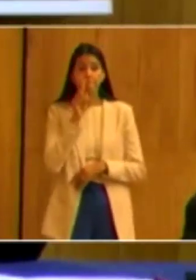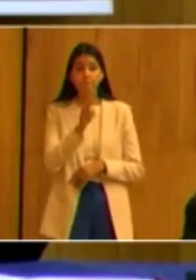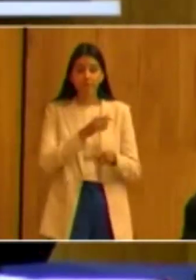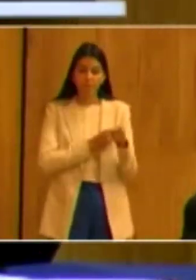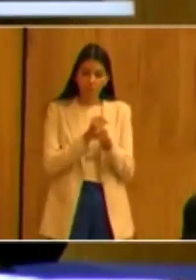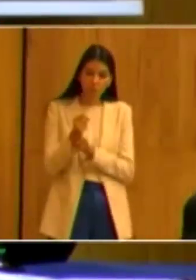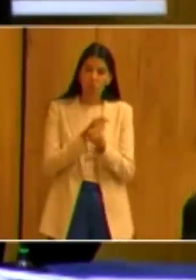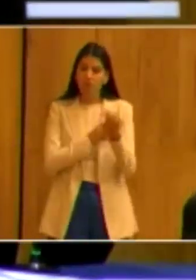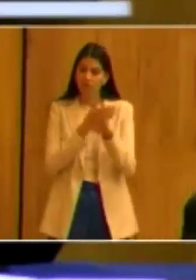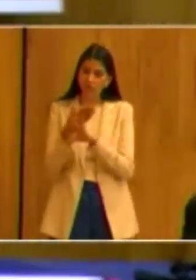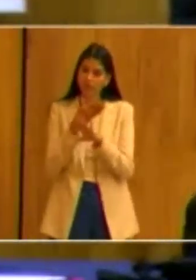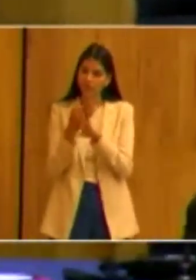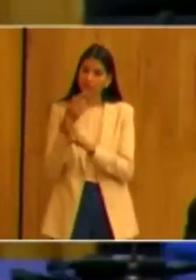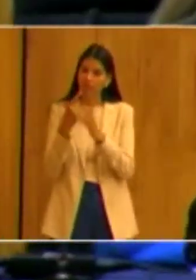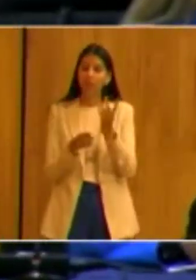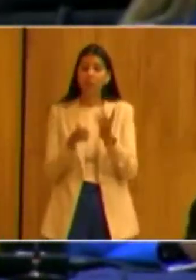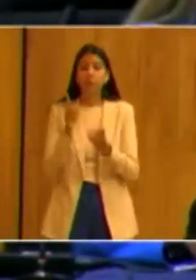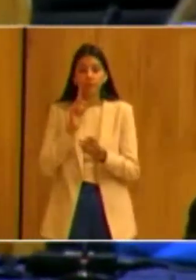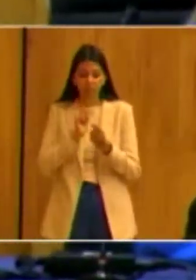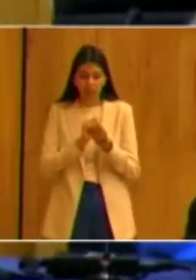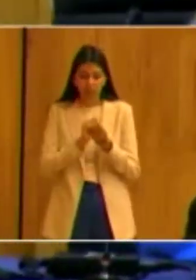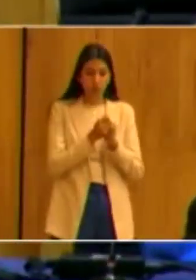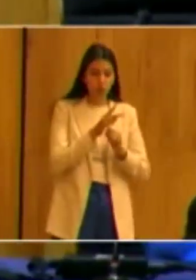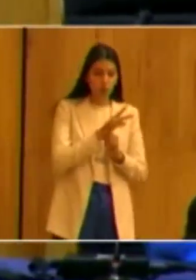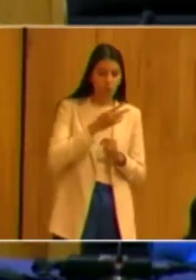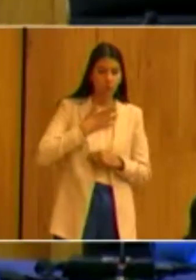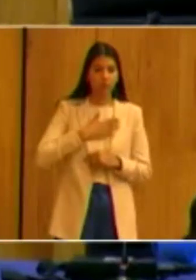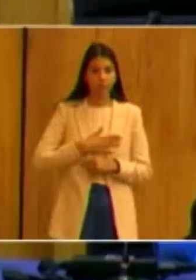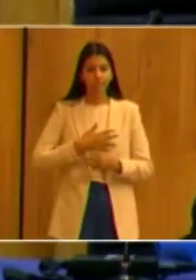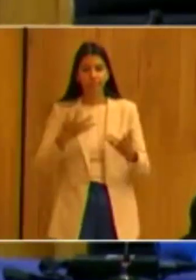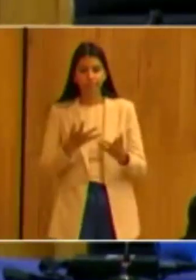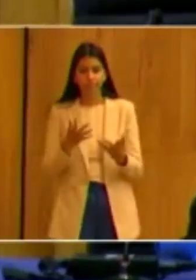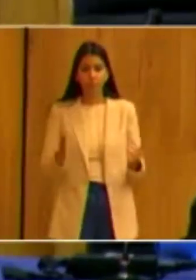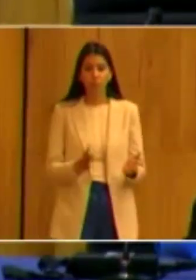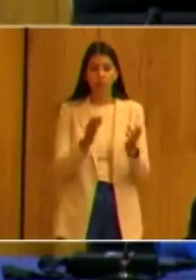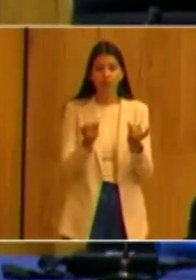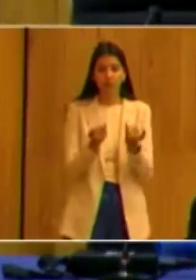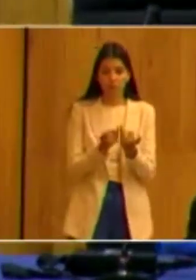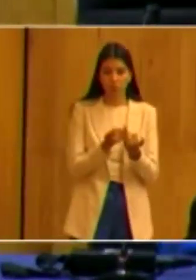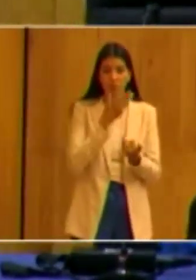de género, transformar el dolor en justicia y promover la igualdad de género. Gracias.